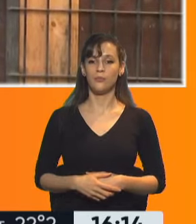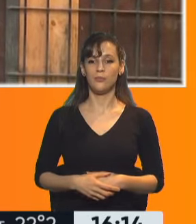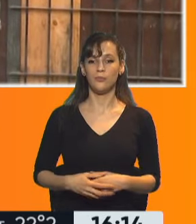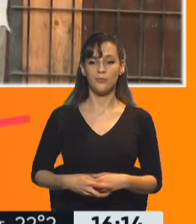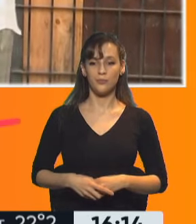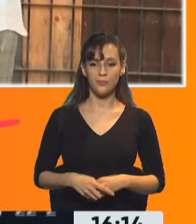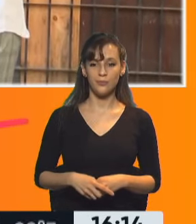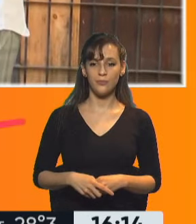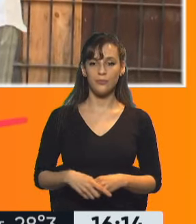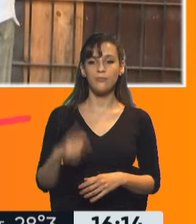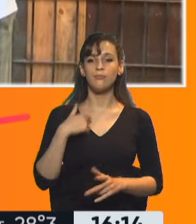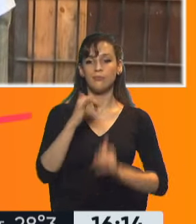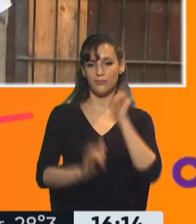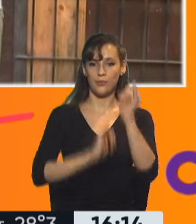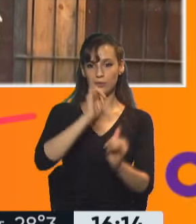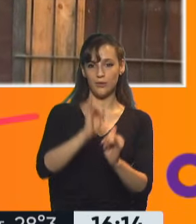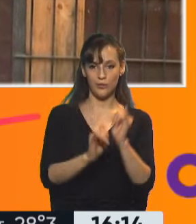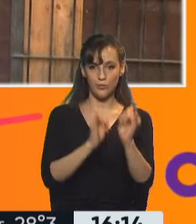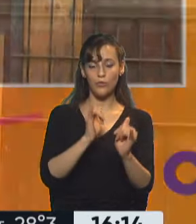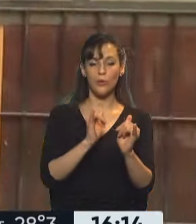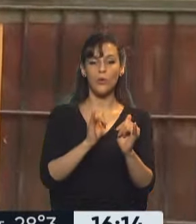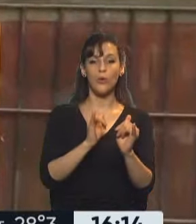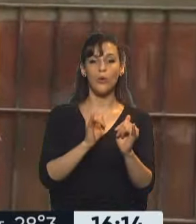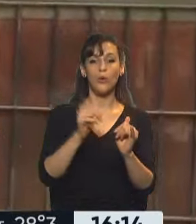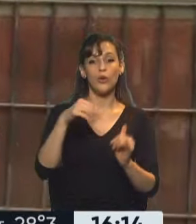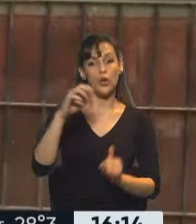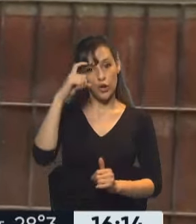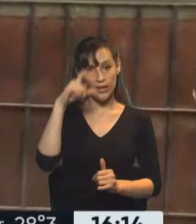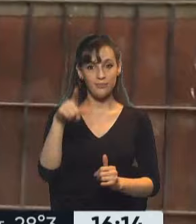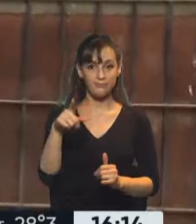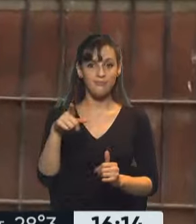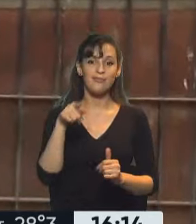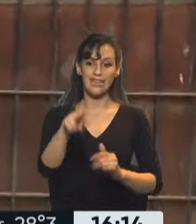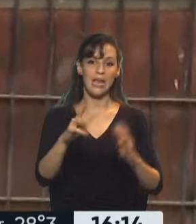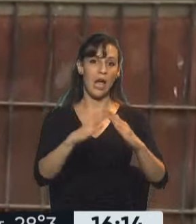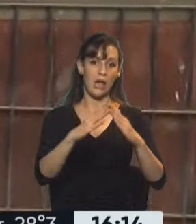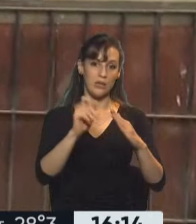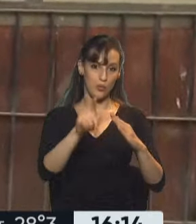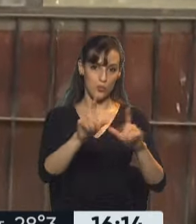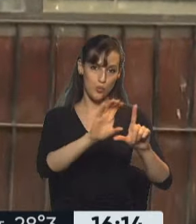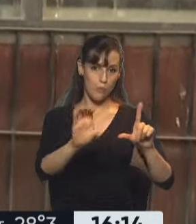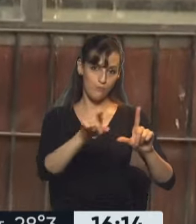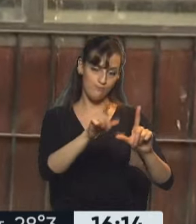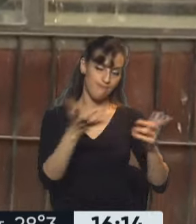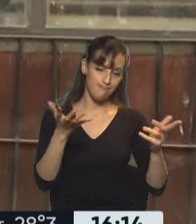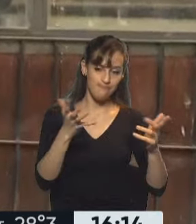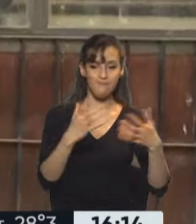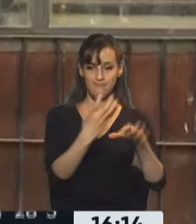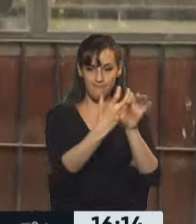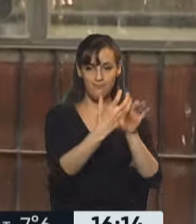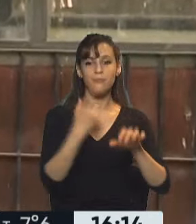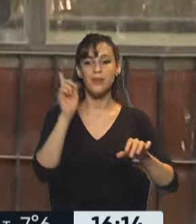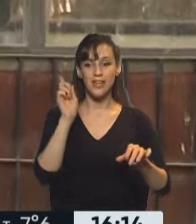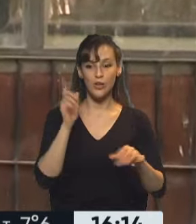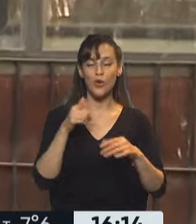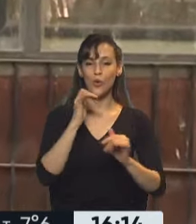yo le decía a la gente, le contaba a Noé ahí en el piso. Bueno, ahora está en su casa porque estaba haciendo por Zoom, pero digo. Que vamos a